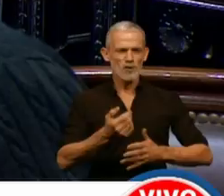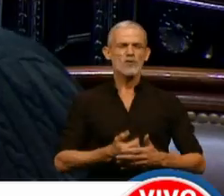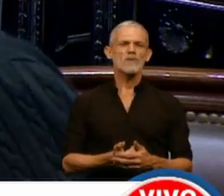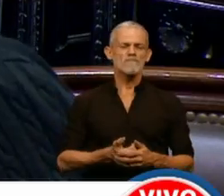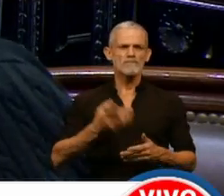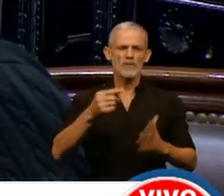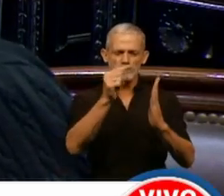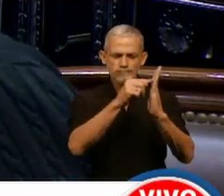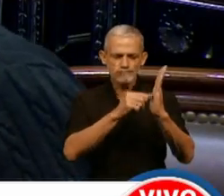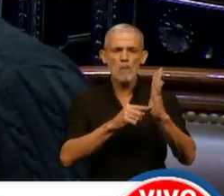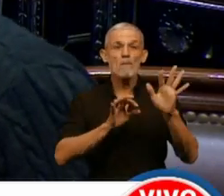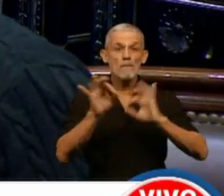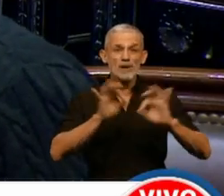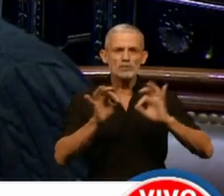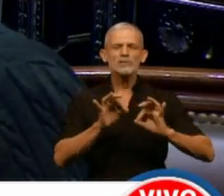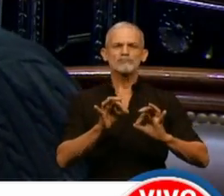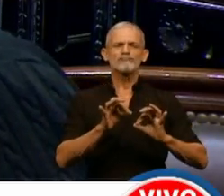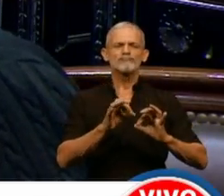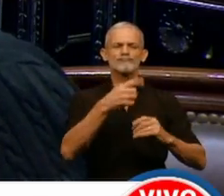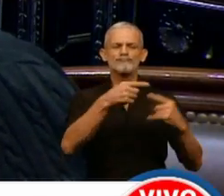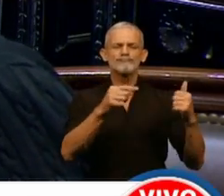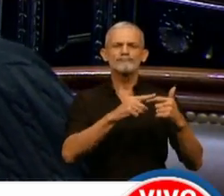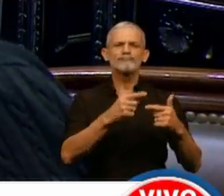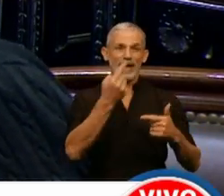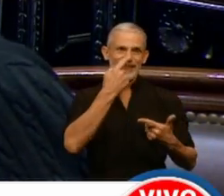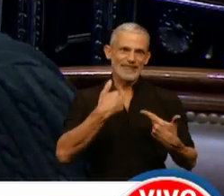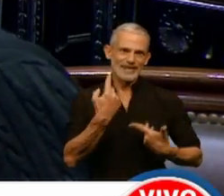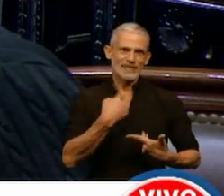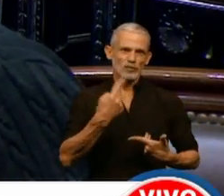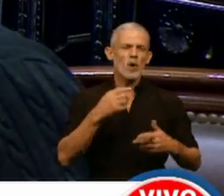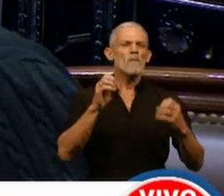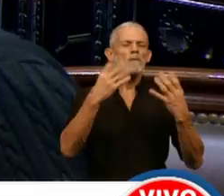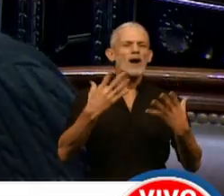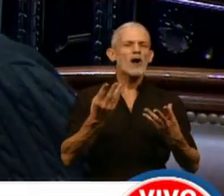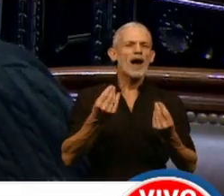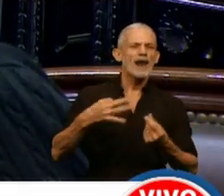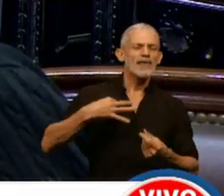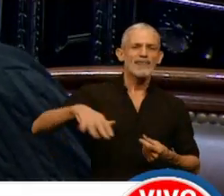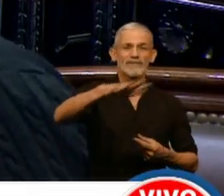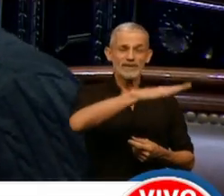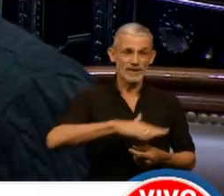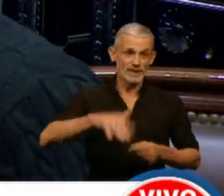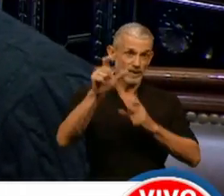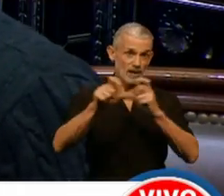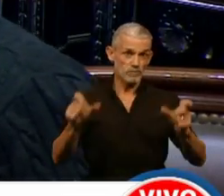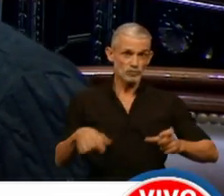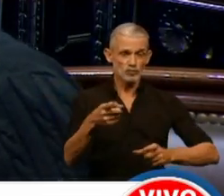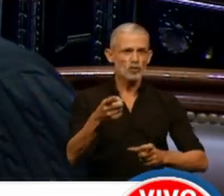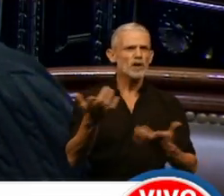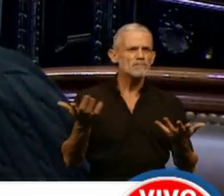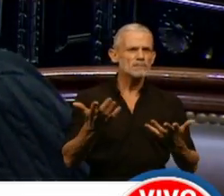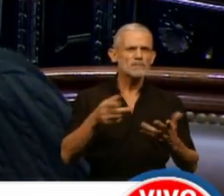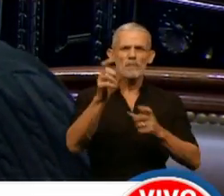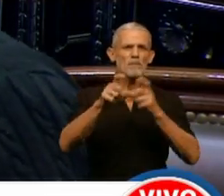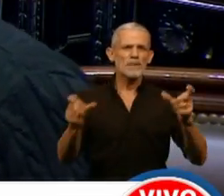tiene las características que nos interesan mejorar la vida de manera concreta de nuestros